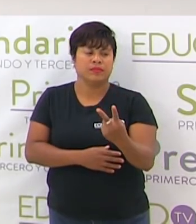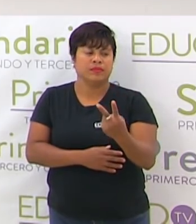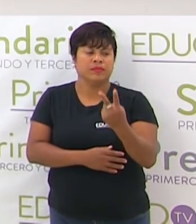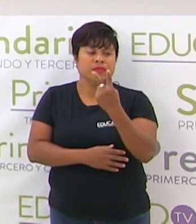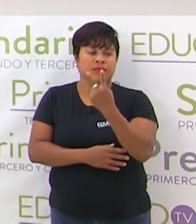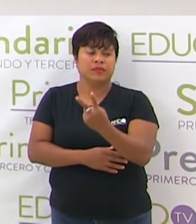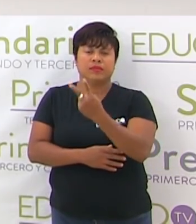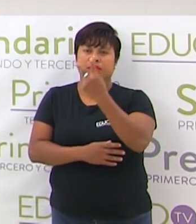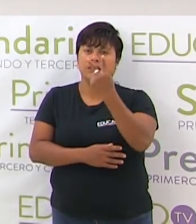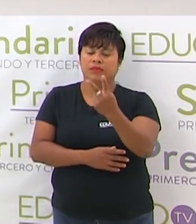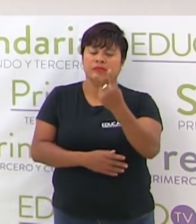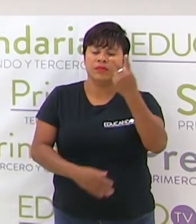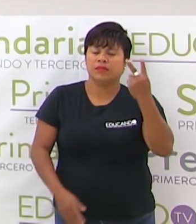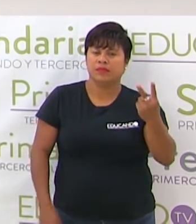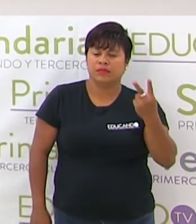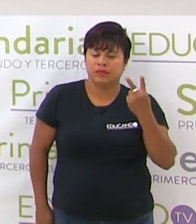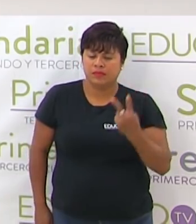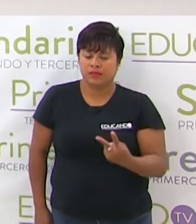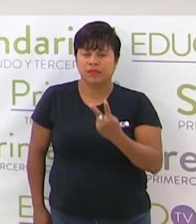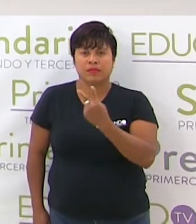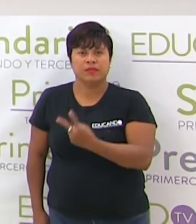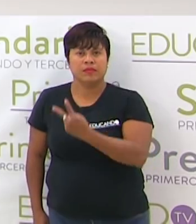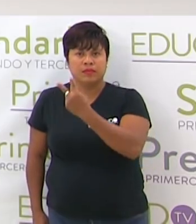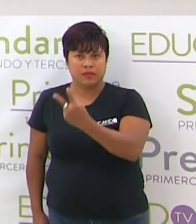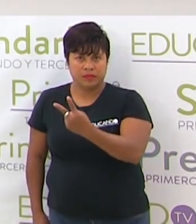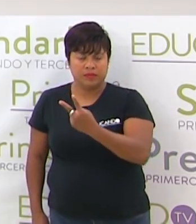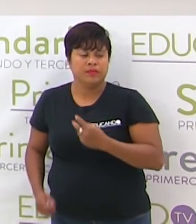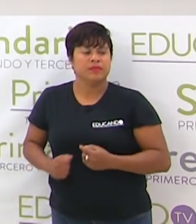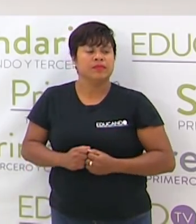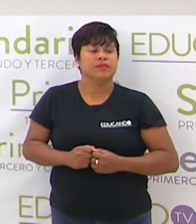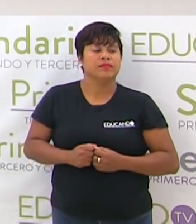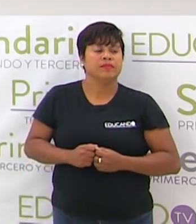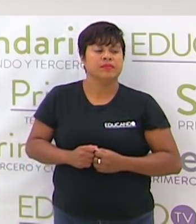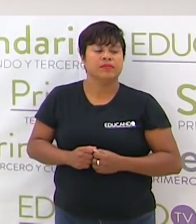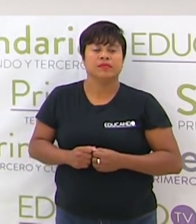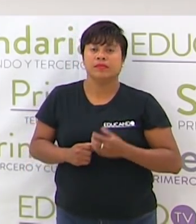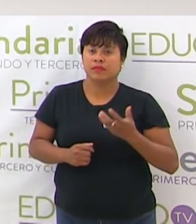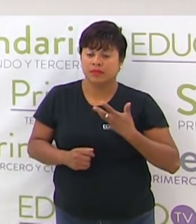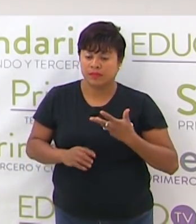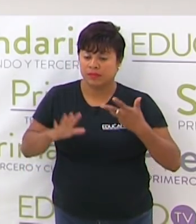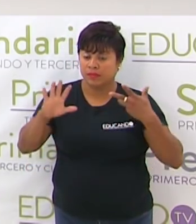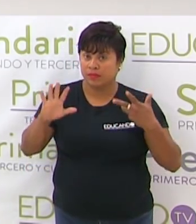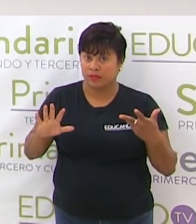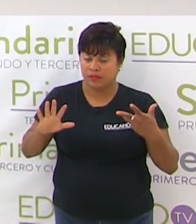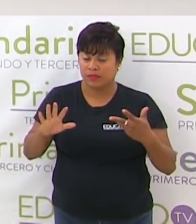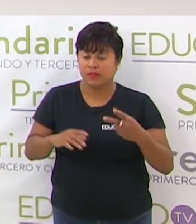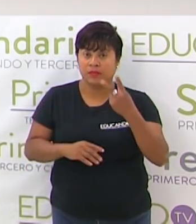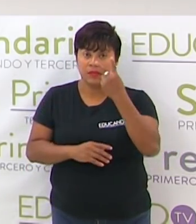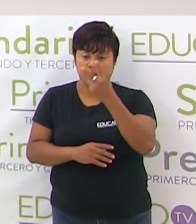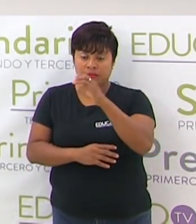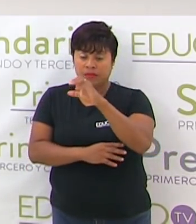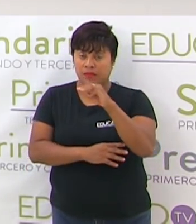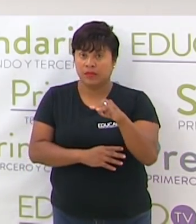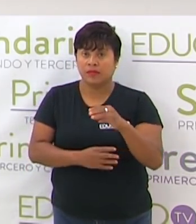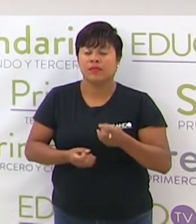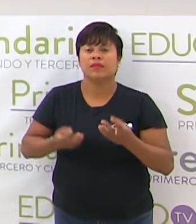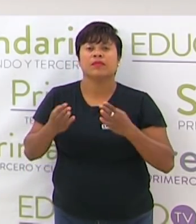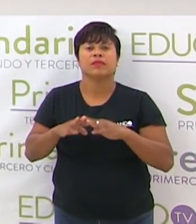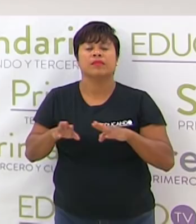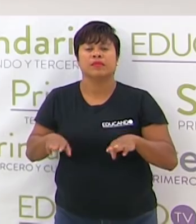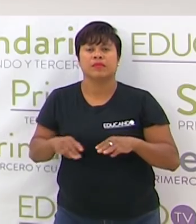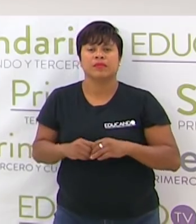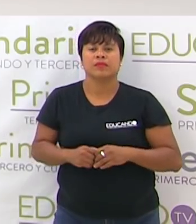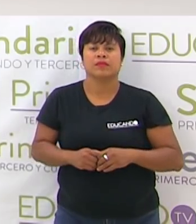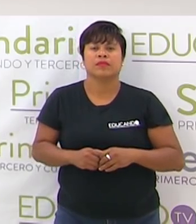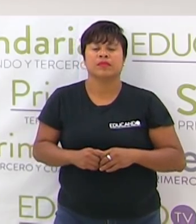2, 2, 2, 2, 2, 2 y 2. Si son 8 lados de 2 centímetros, ¿cuánto mide?